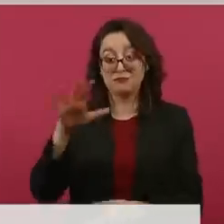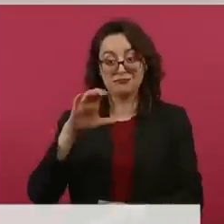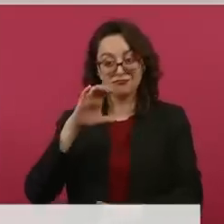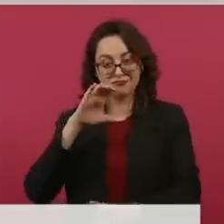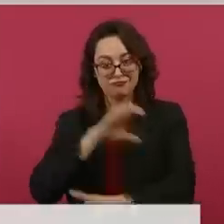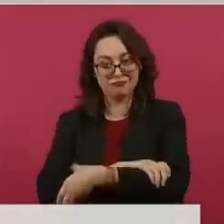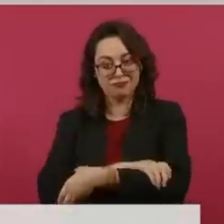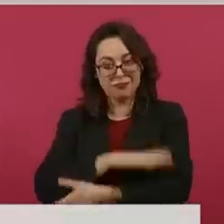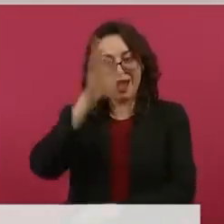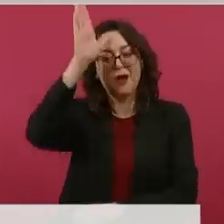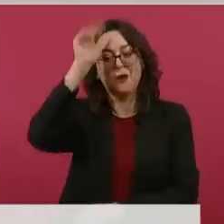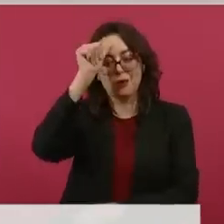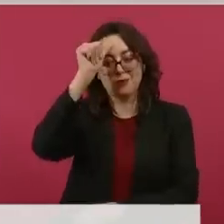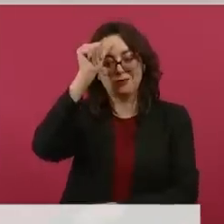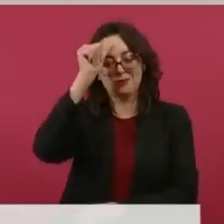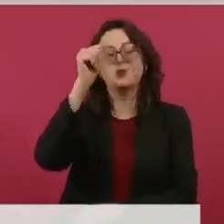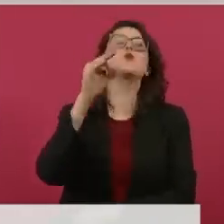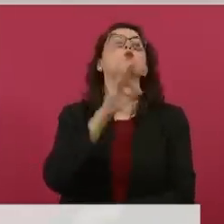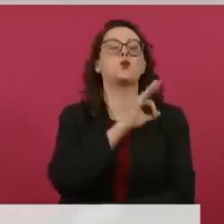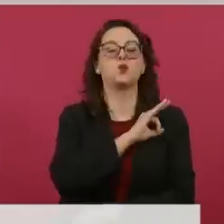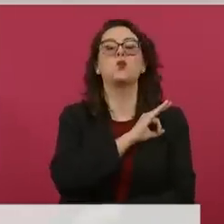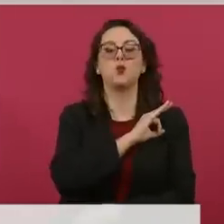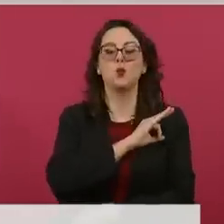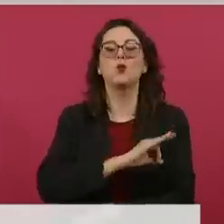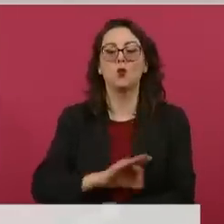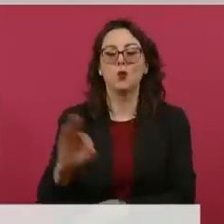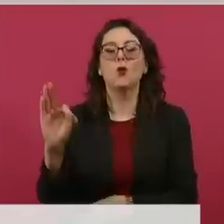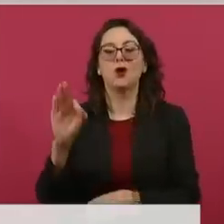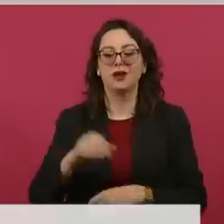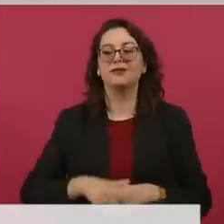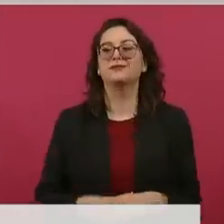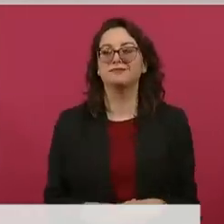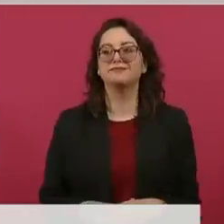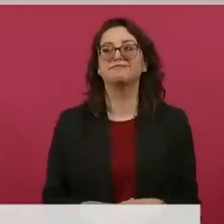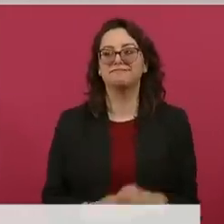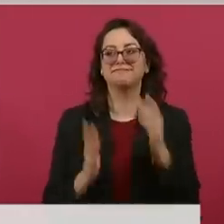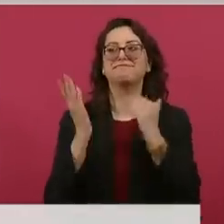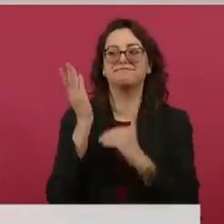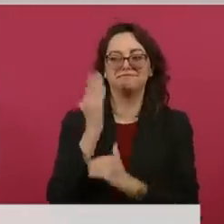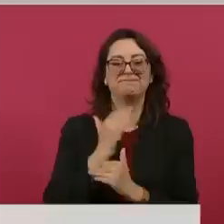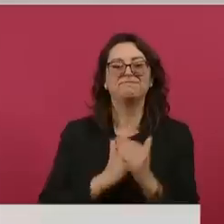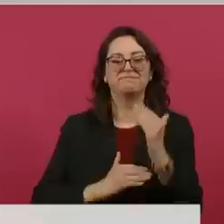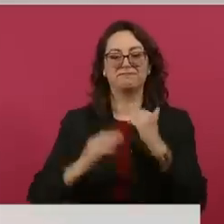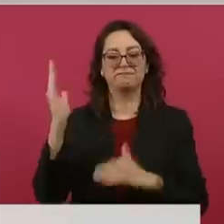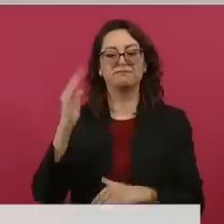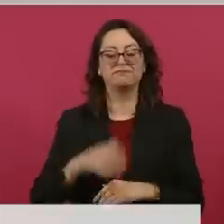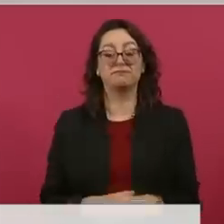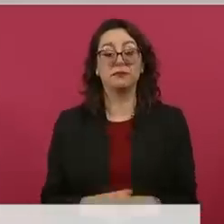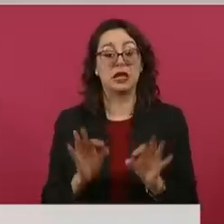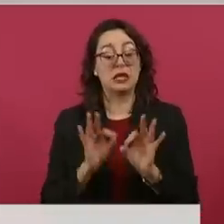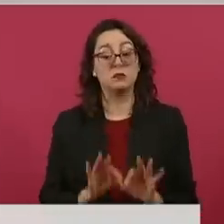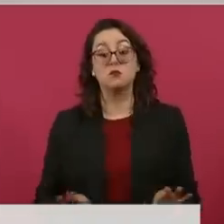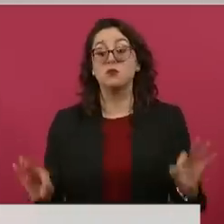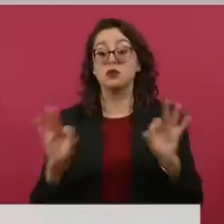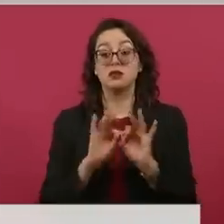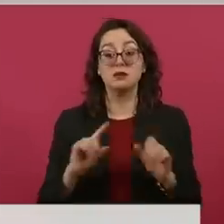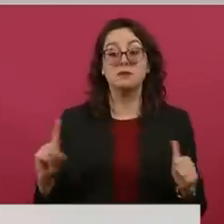sellado bajo el principio de atender y respetar a todos,